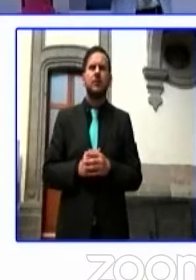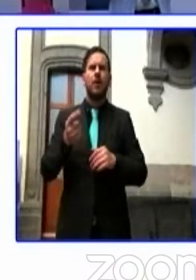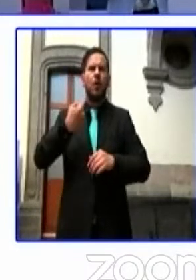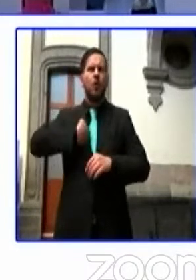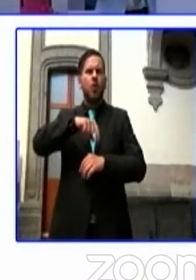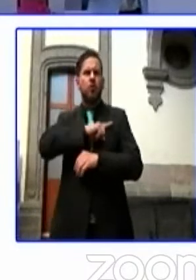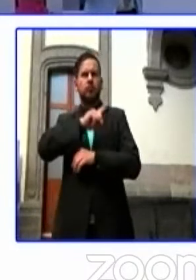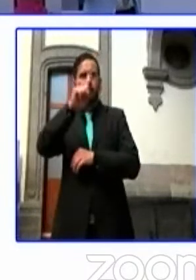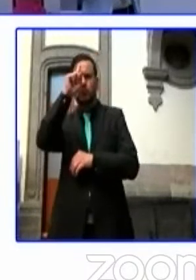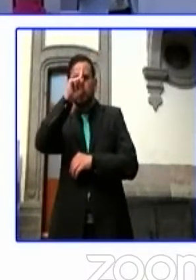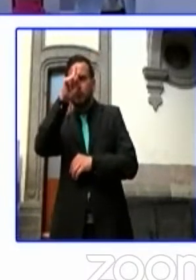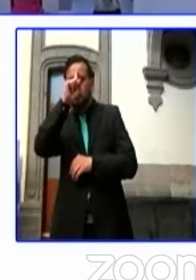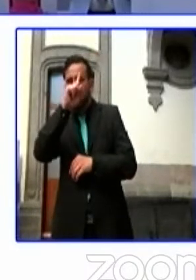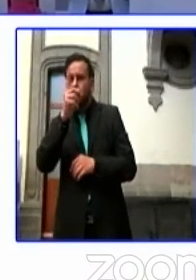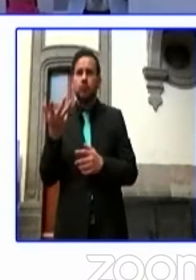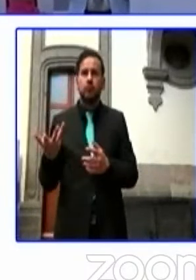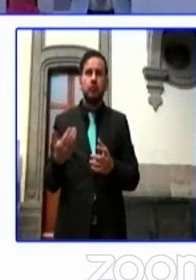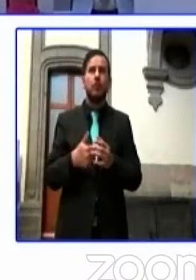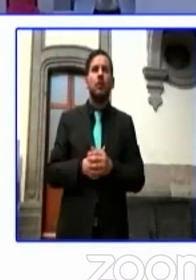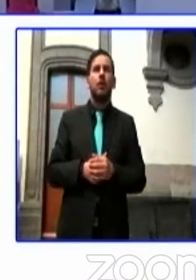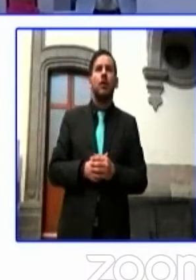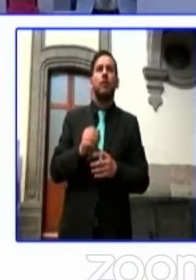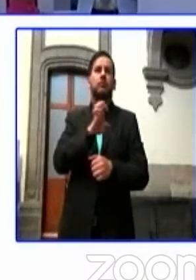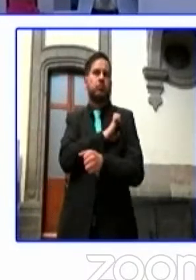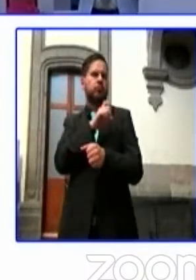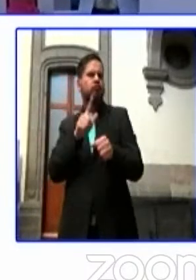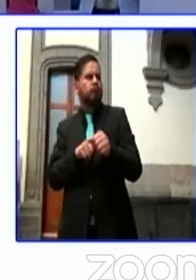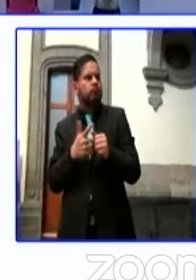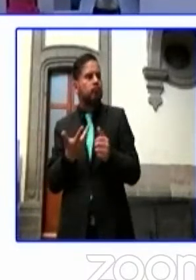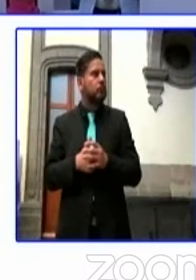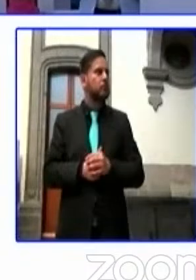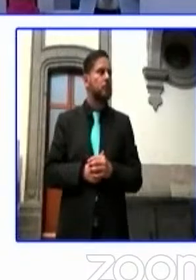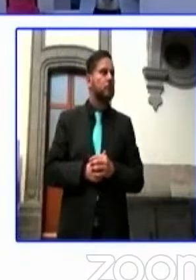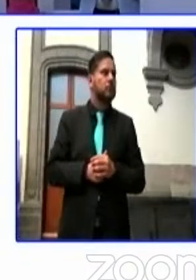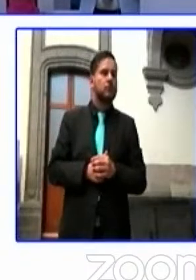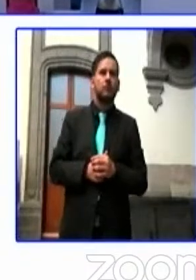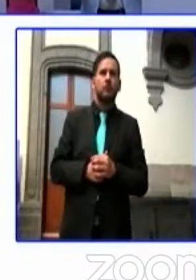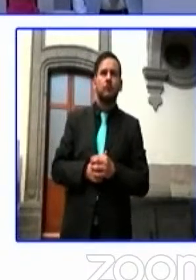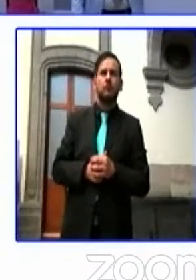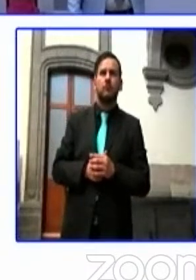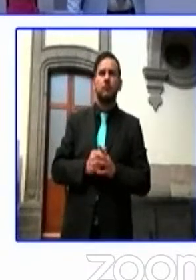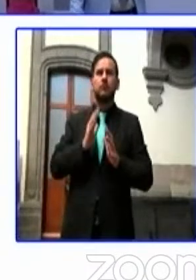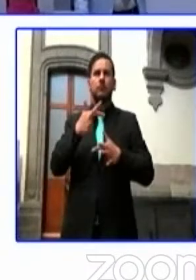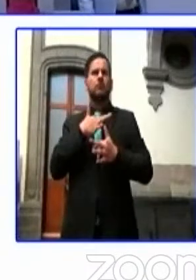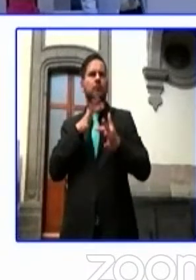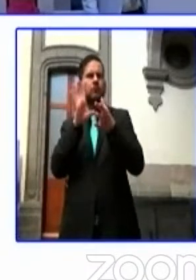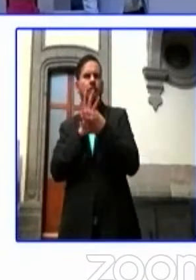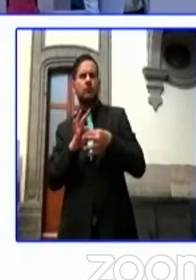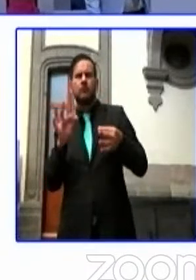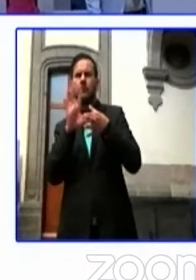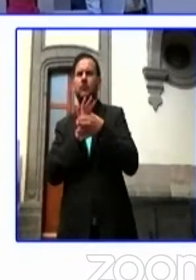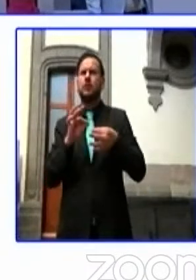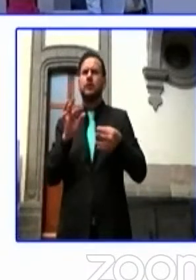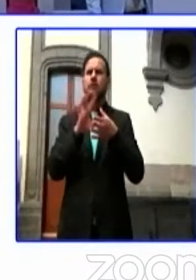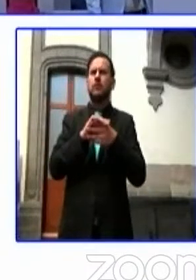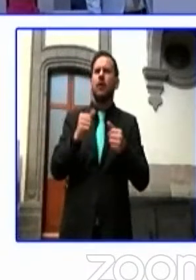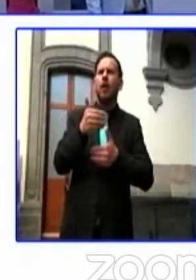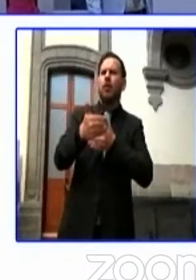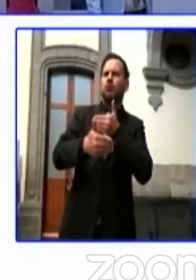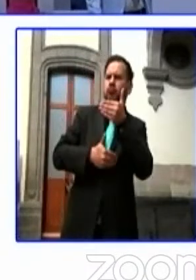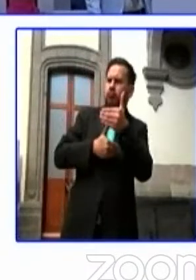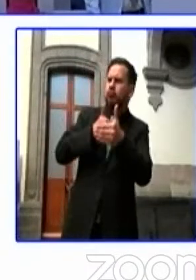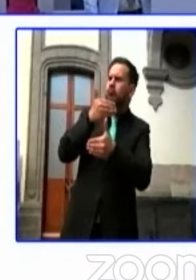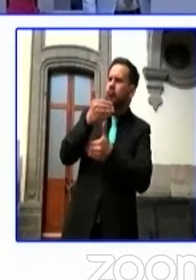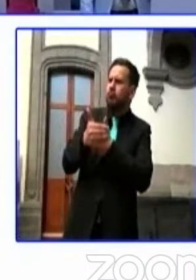recomendación para darle particular seguimiento. Y un poco les contaba la dinámica del proceso de